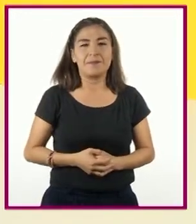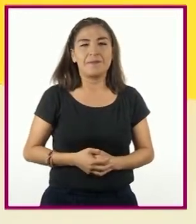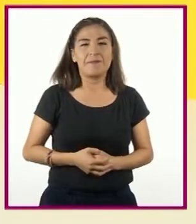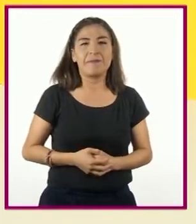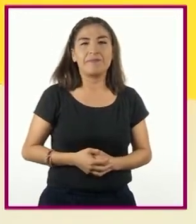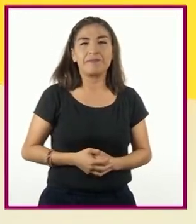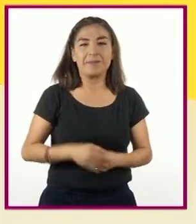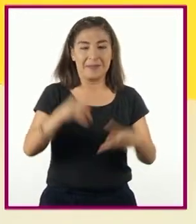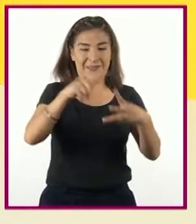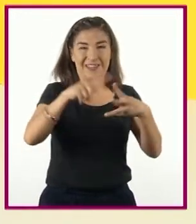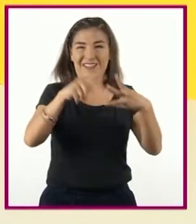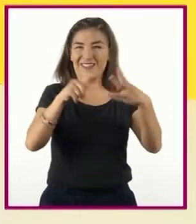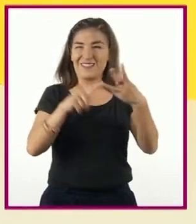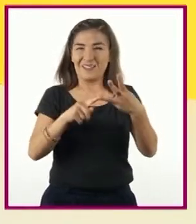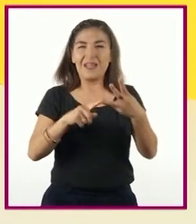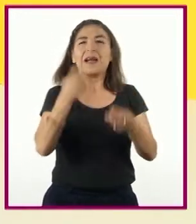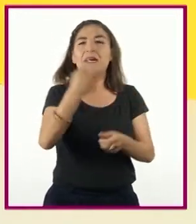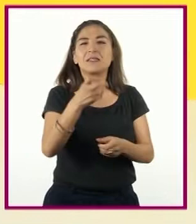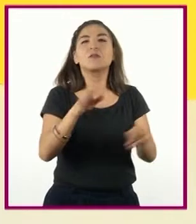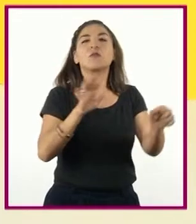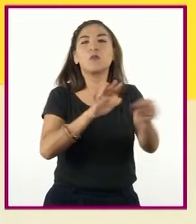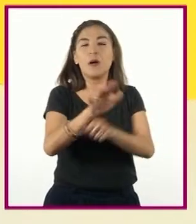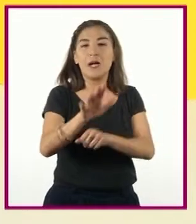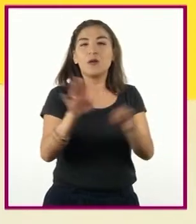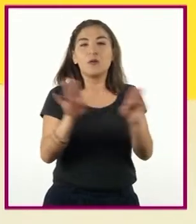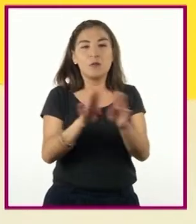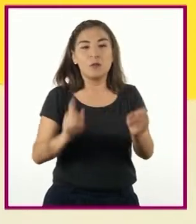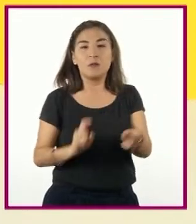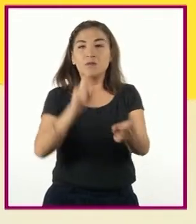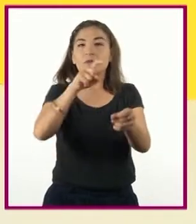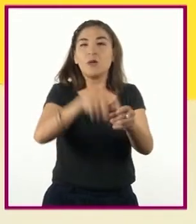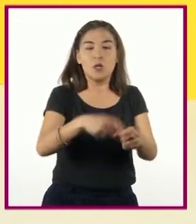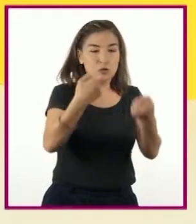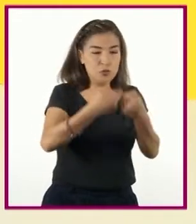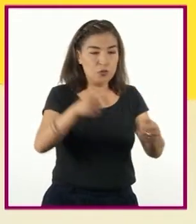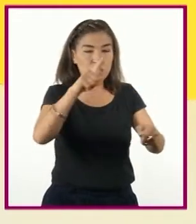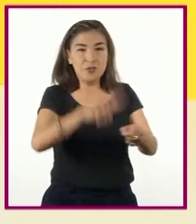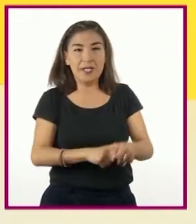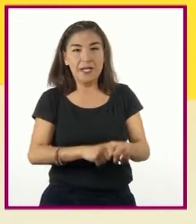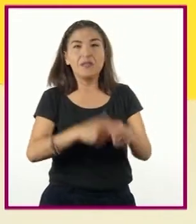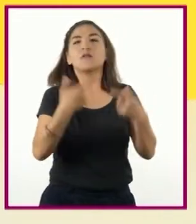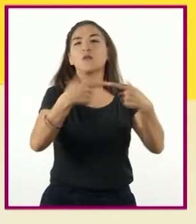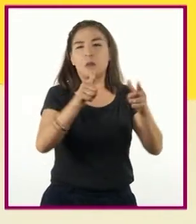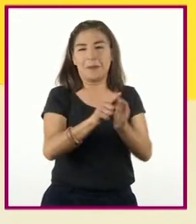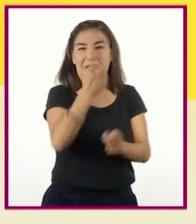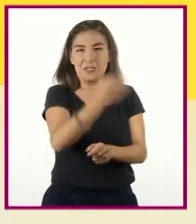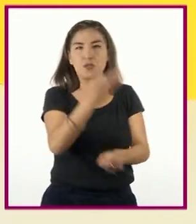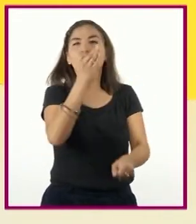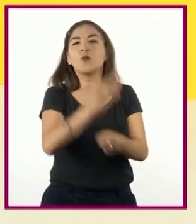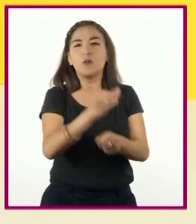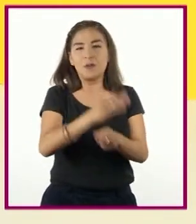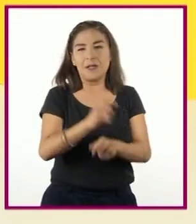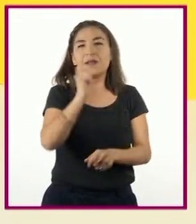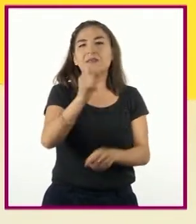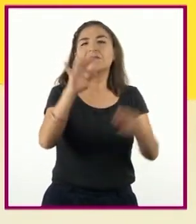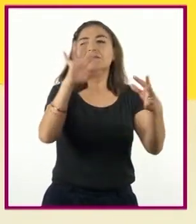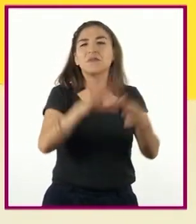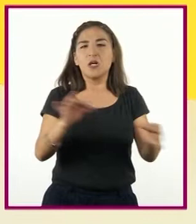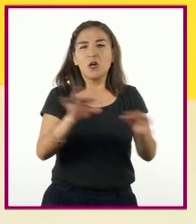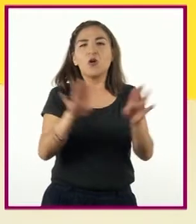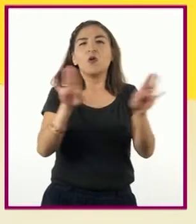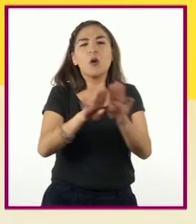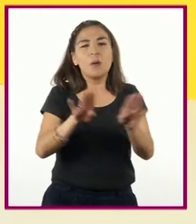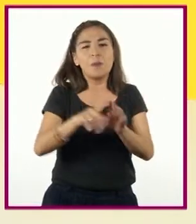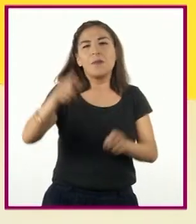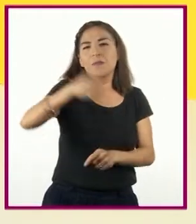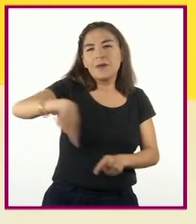De estos tres factores, el vínculo de integración social o grupal justamente es el que tiene que ver con la influencia